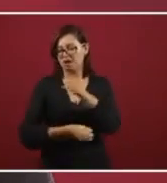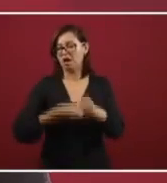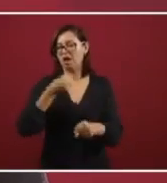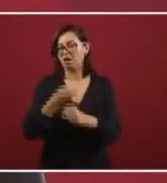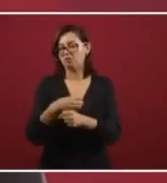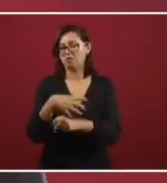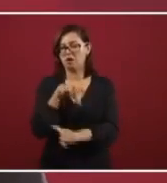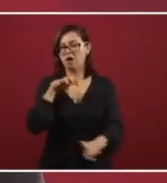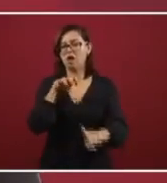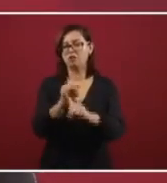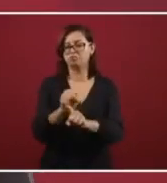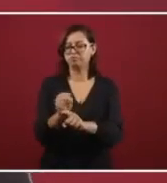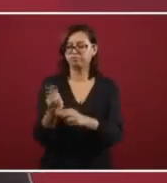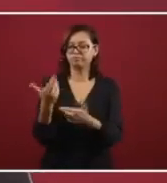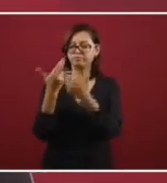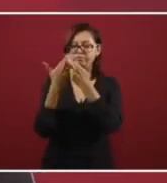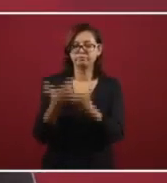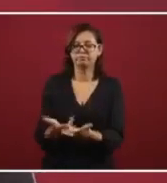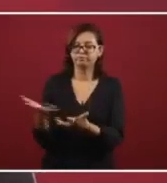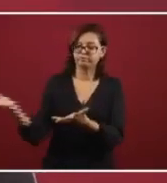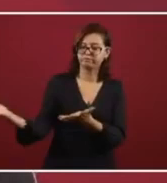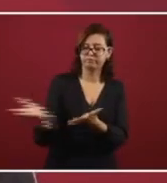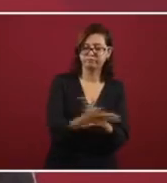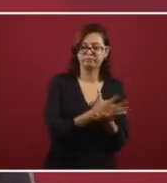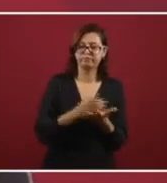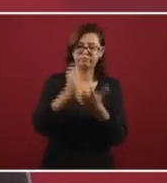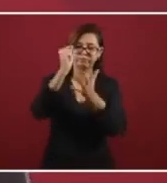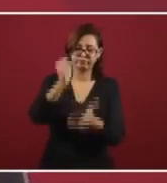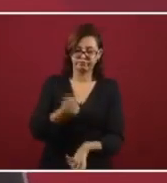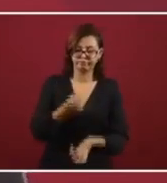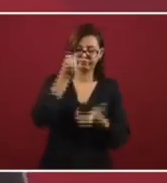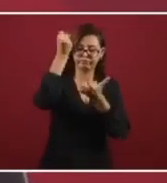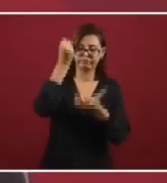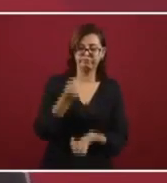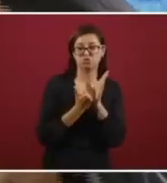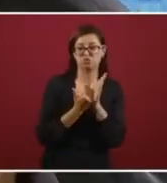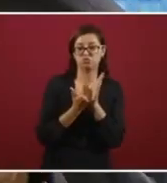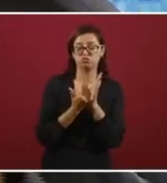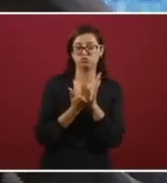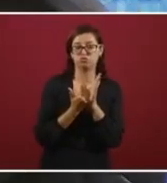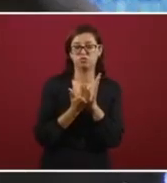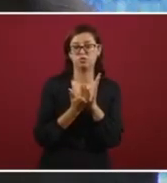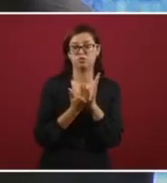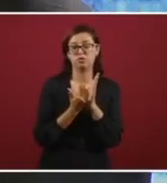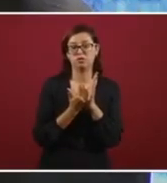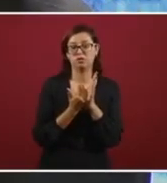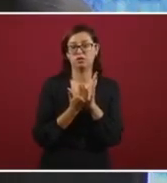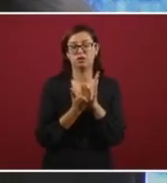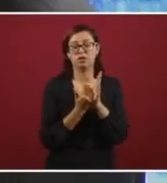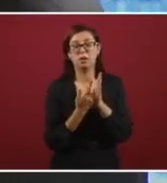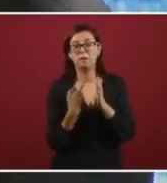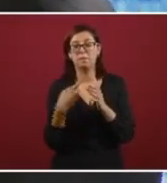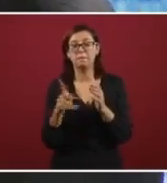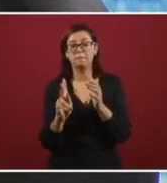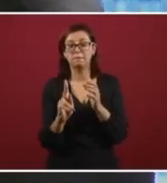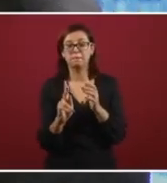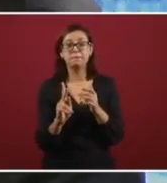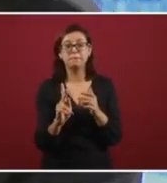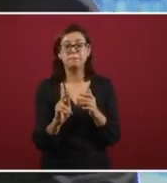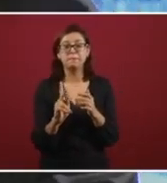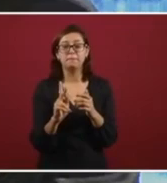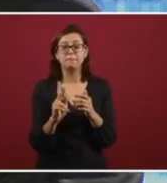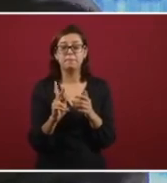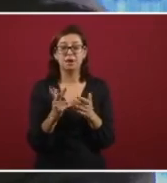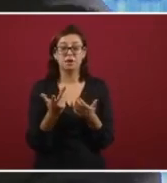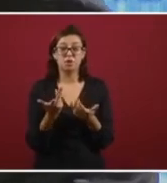apoyar sobre todo el campo vamos a sembrar el petróleo por su parte el director general de petróleos mexicanos